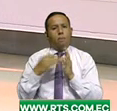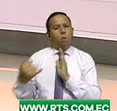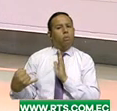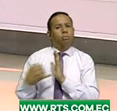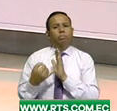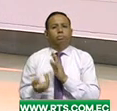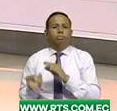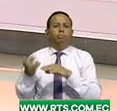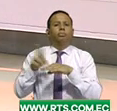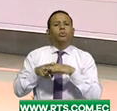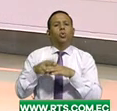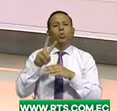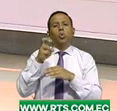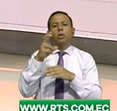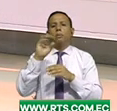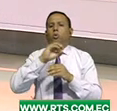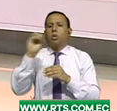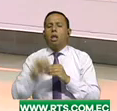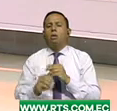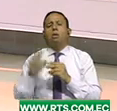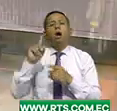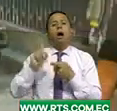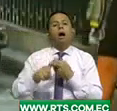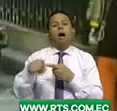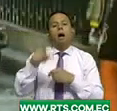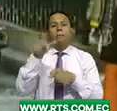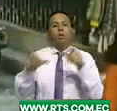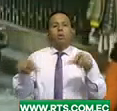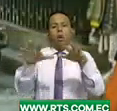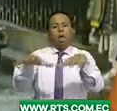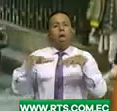12% a espectáculos públicos.